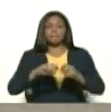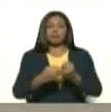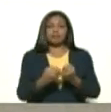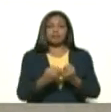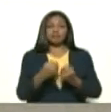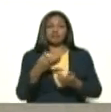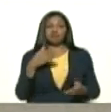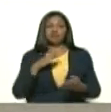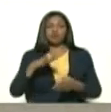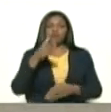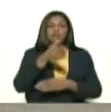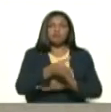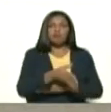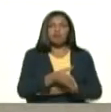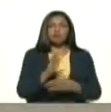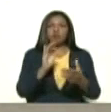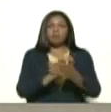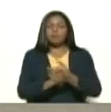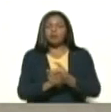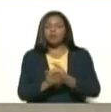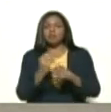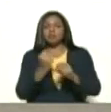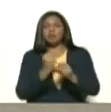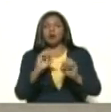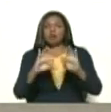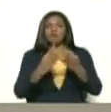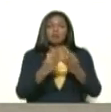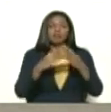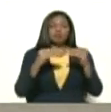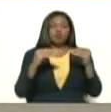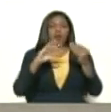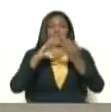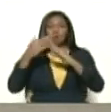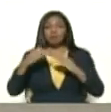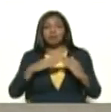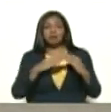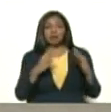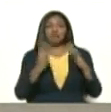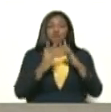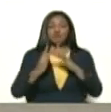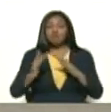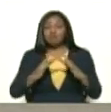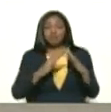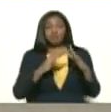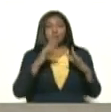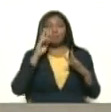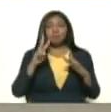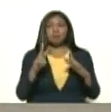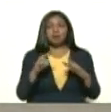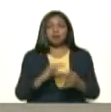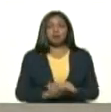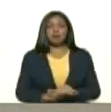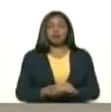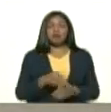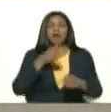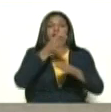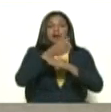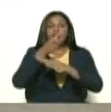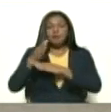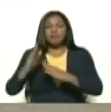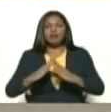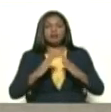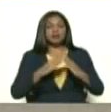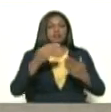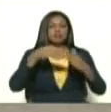tuvo? Sus compañeros de trabajo, su familia, toda la comunidad. Hacerle un repaso casa por casa,